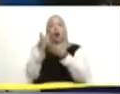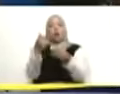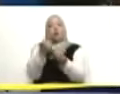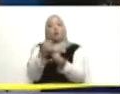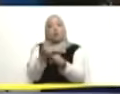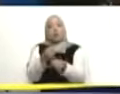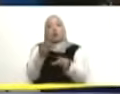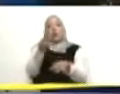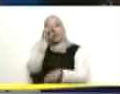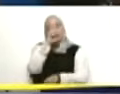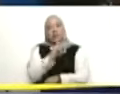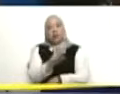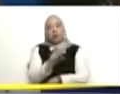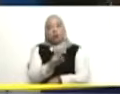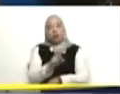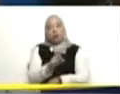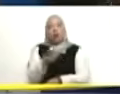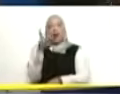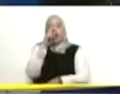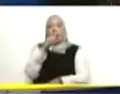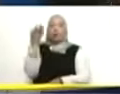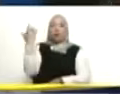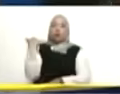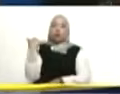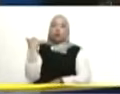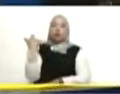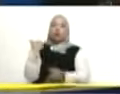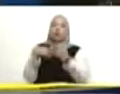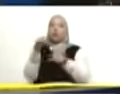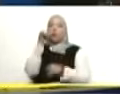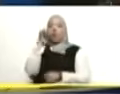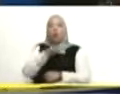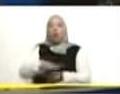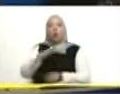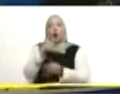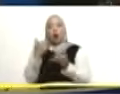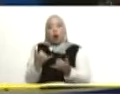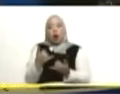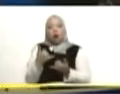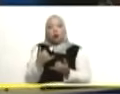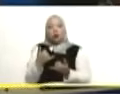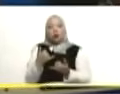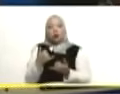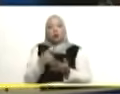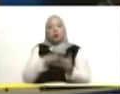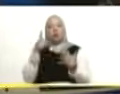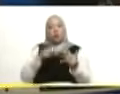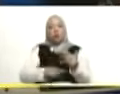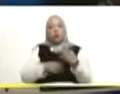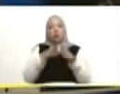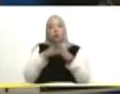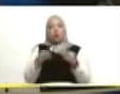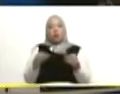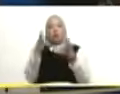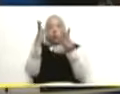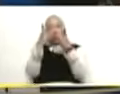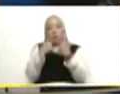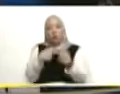casi 3 años desde tiempo de Aristóbulo. Por eso el programa